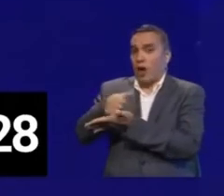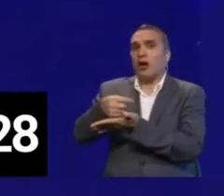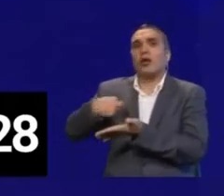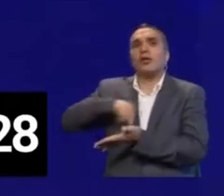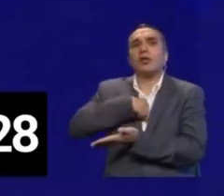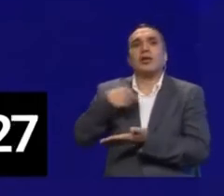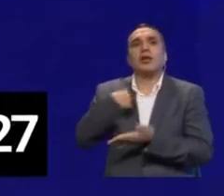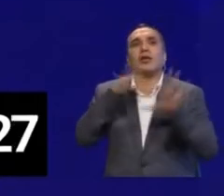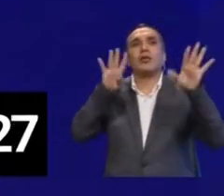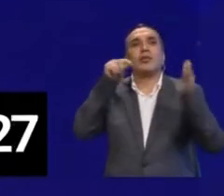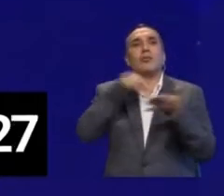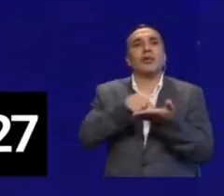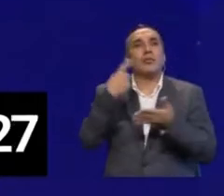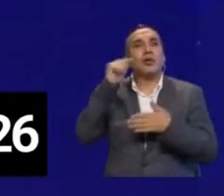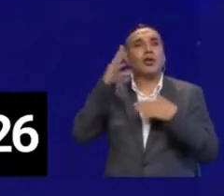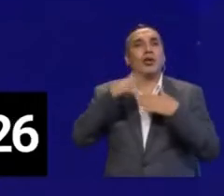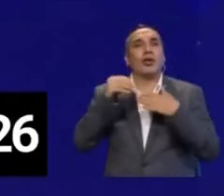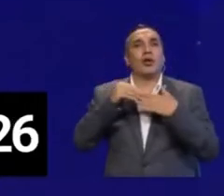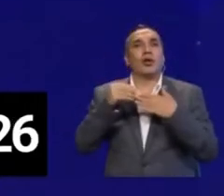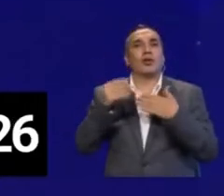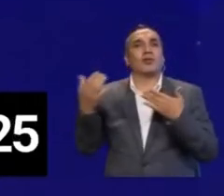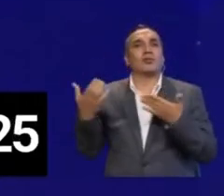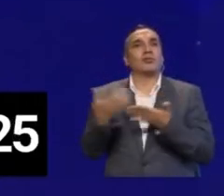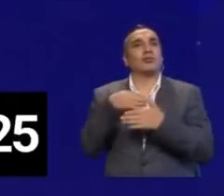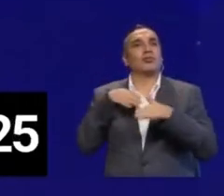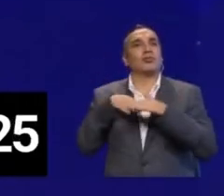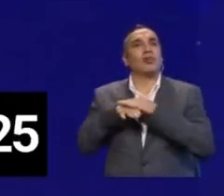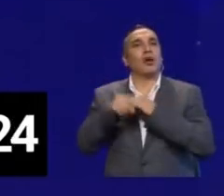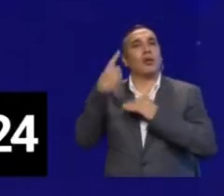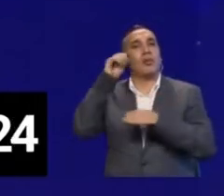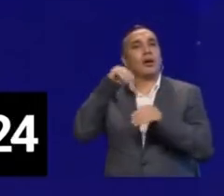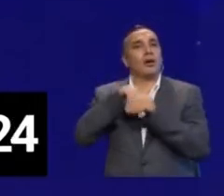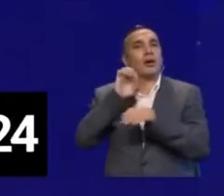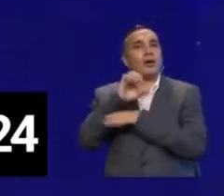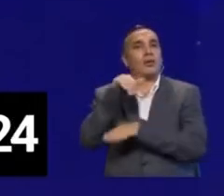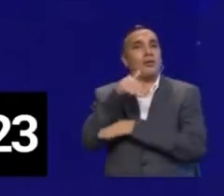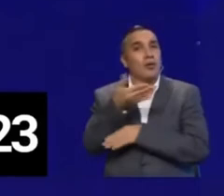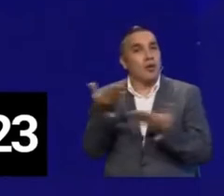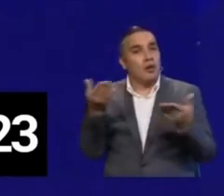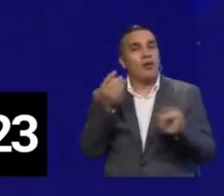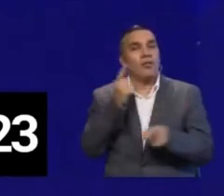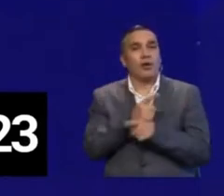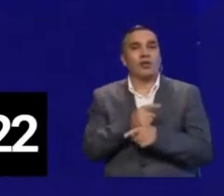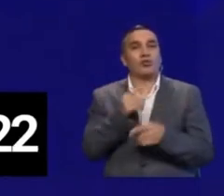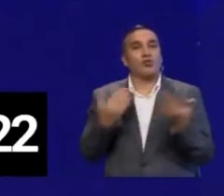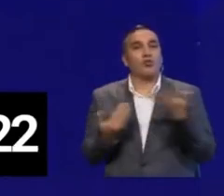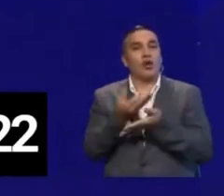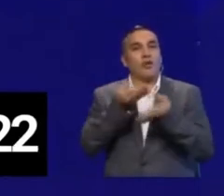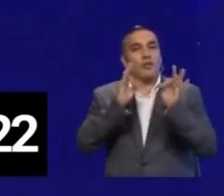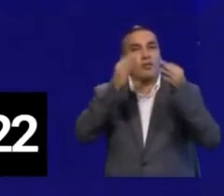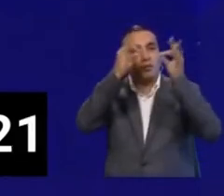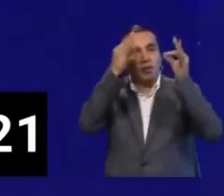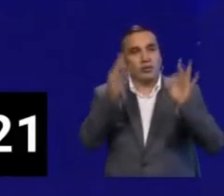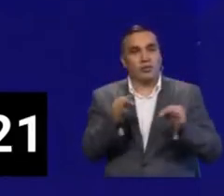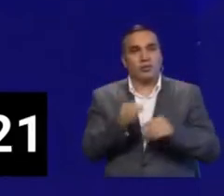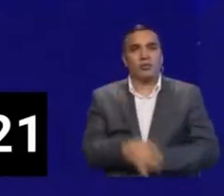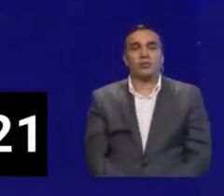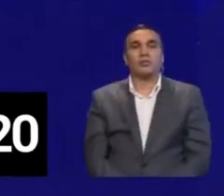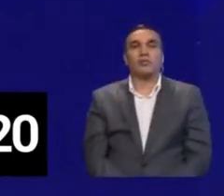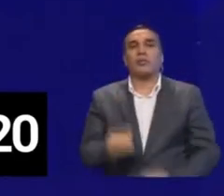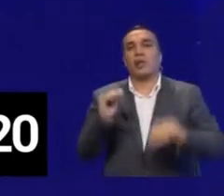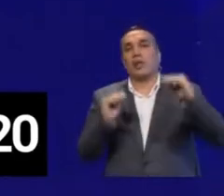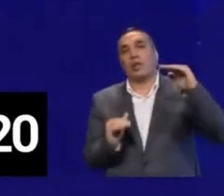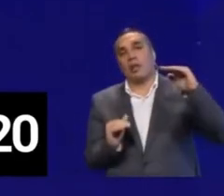9 mil millones de dólares que se eliminarán y que es más que el déficit presupuestario